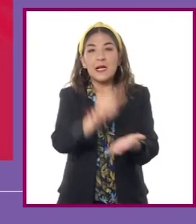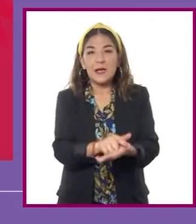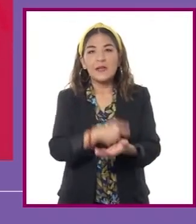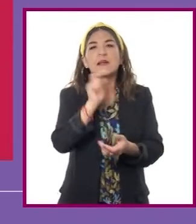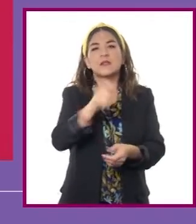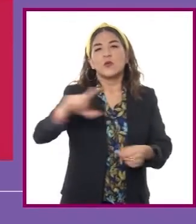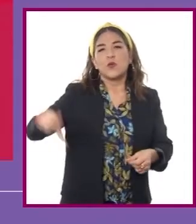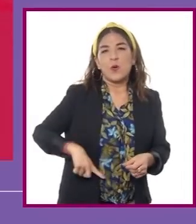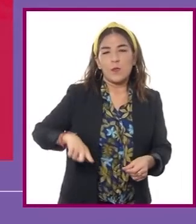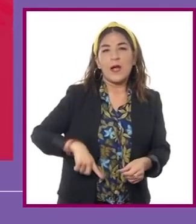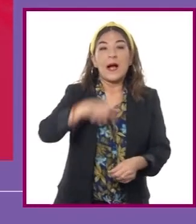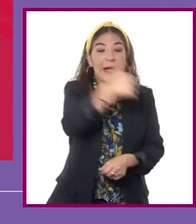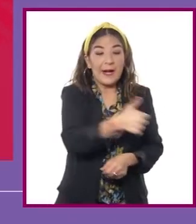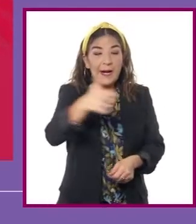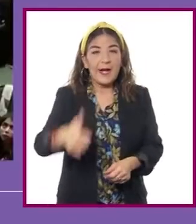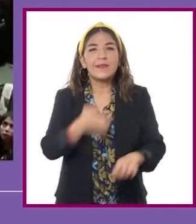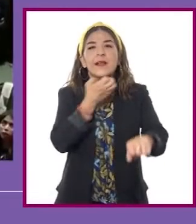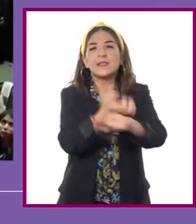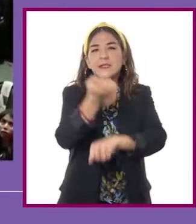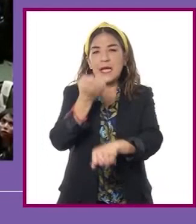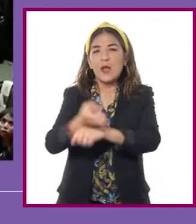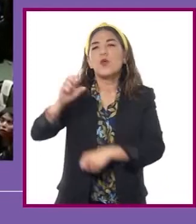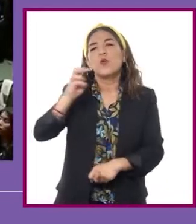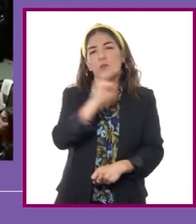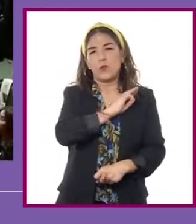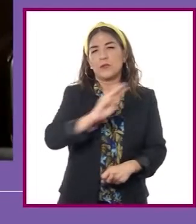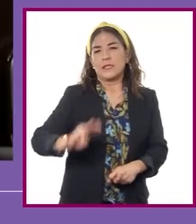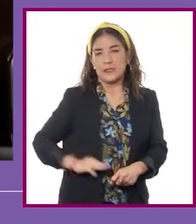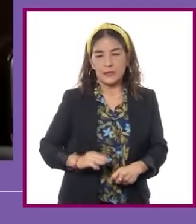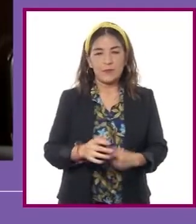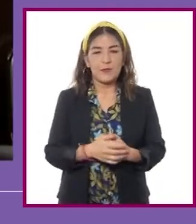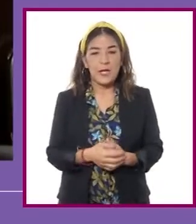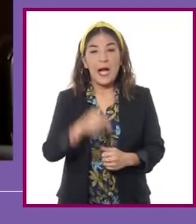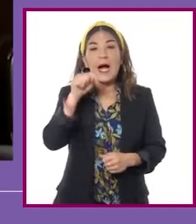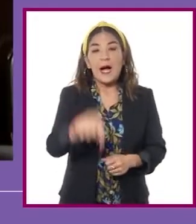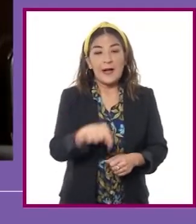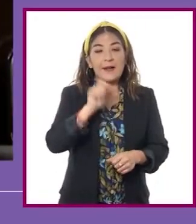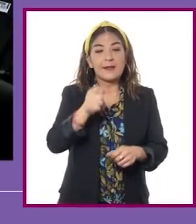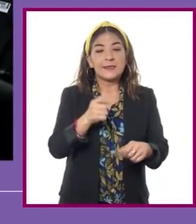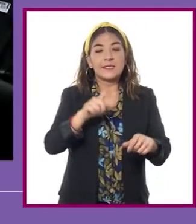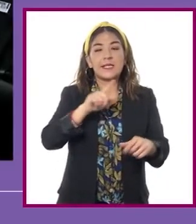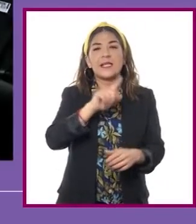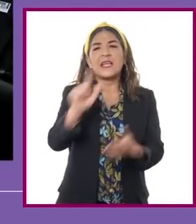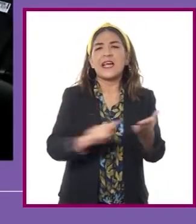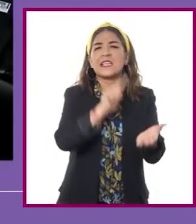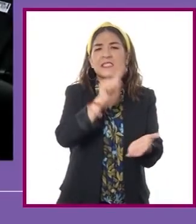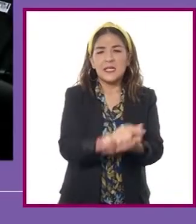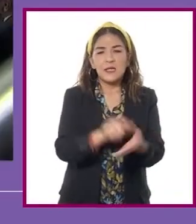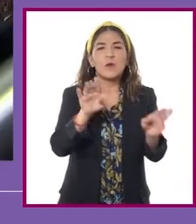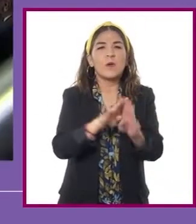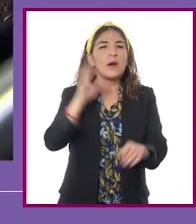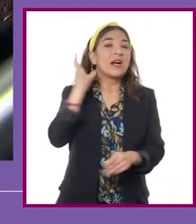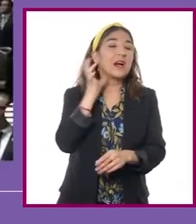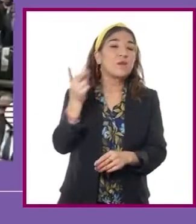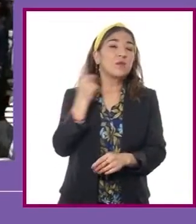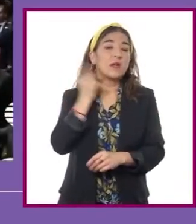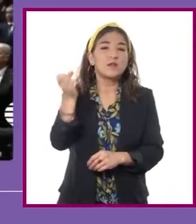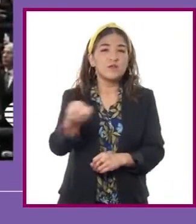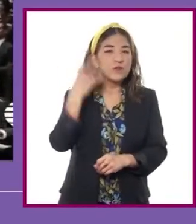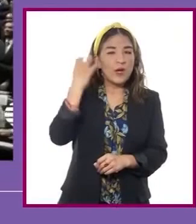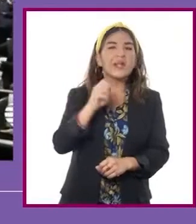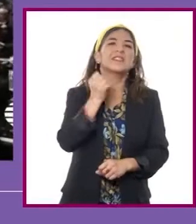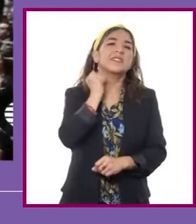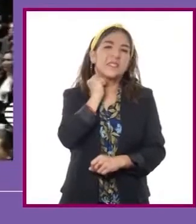el gobernador de cada estado. El Poder Legislativo se encarga de hacer las leyes. Está integrado por la Cámara de Diputados